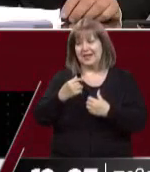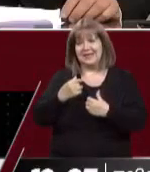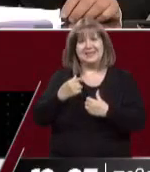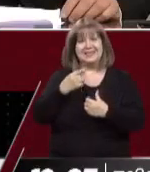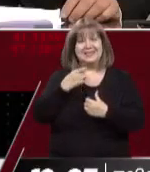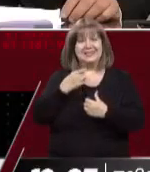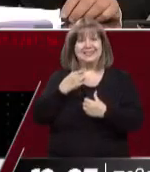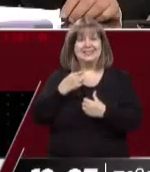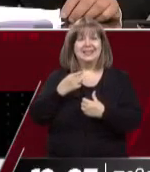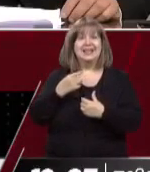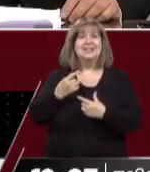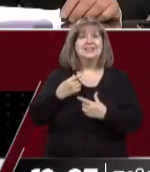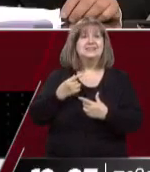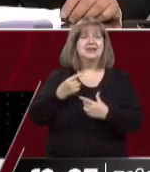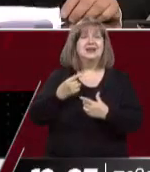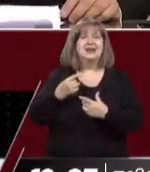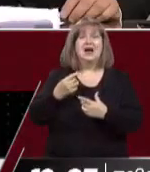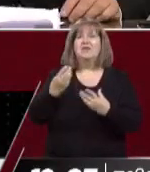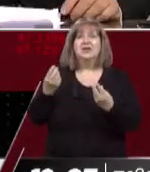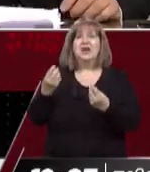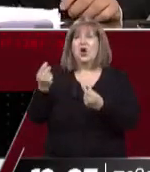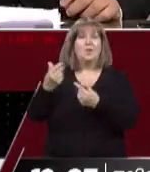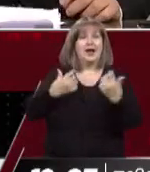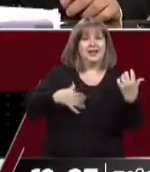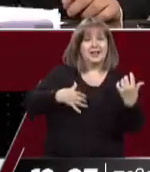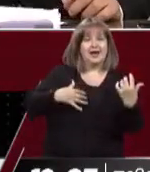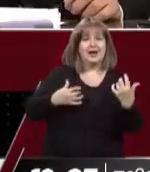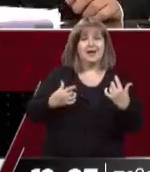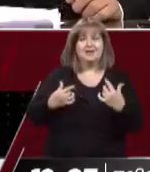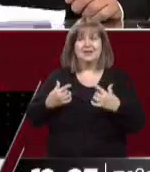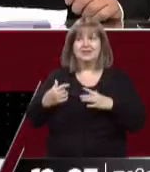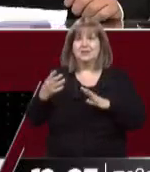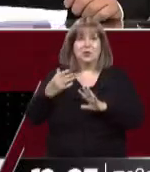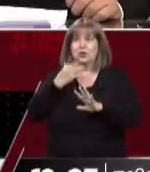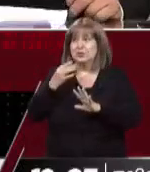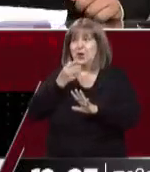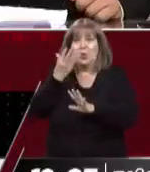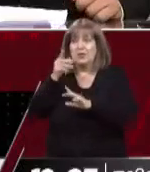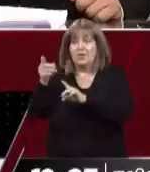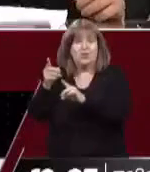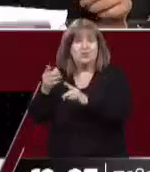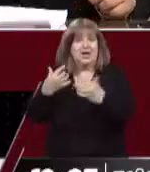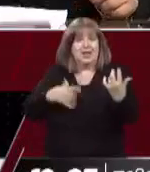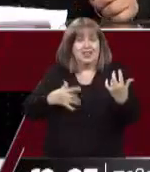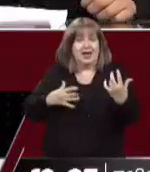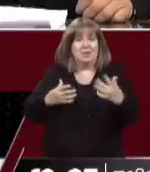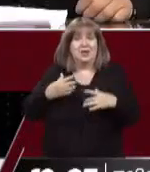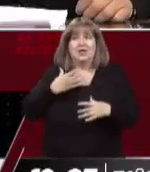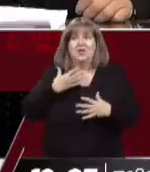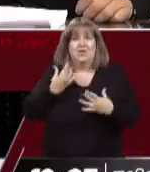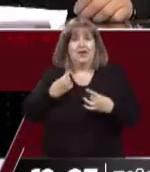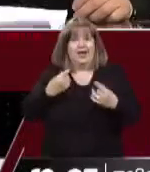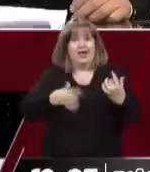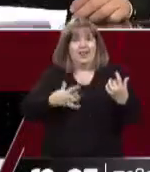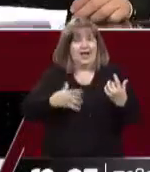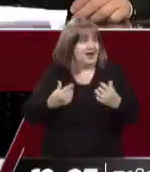dice, quiero una guitarra, no sé, a ver, ¿qué tenés? No sé, Chris, no sé qué guitarra puedo así que temblaba la guitarra.